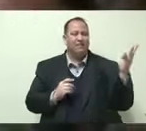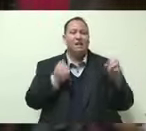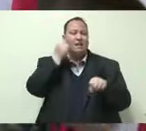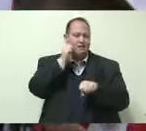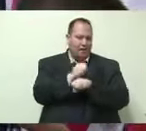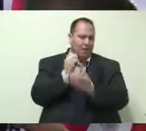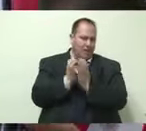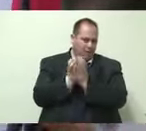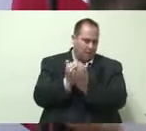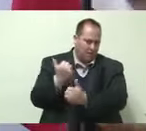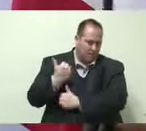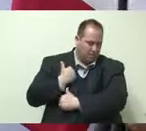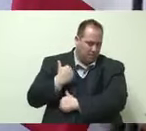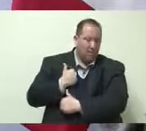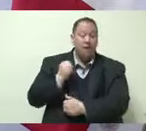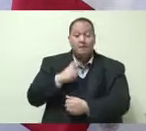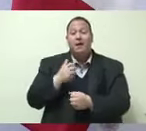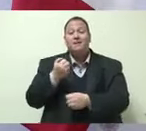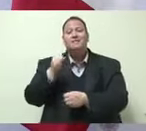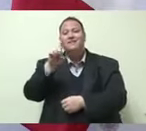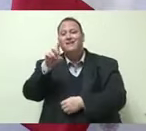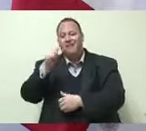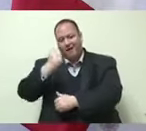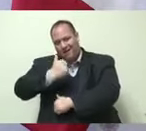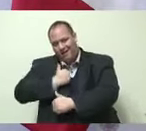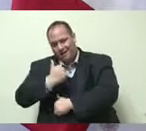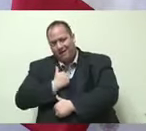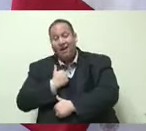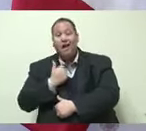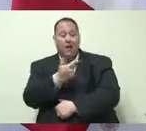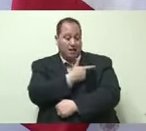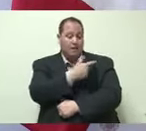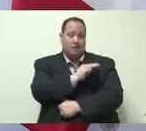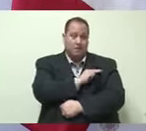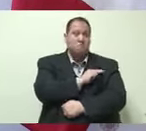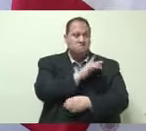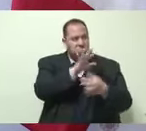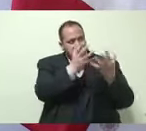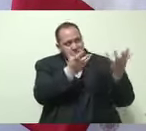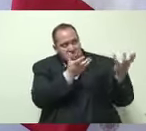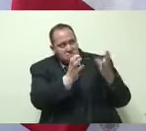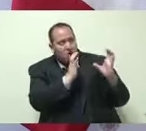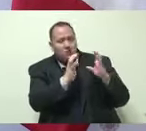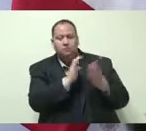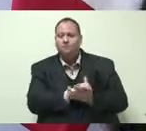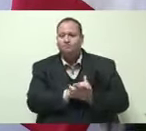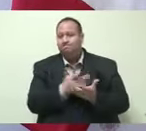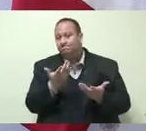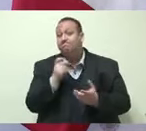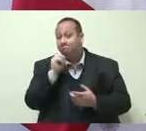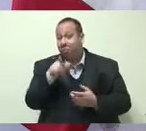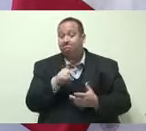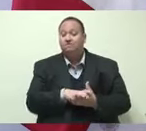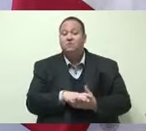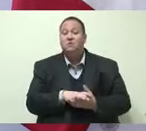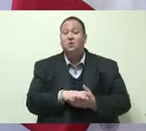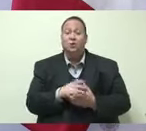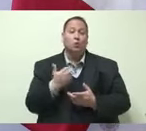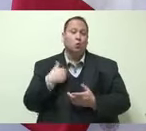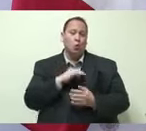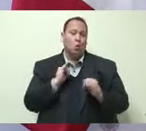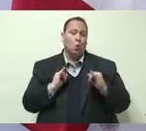Secretaría Marina, responsables también de la Secretaría de la Defensa, Guardia Nacional y, nuestra propia institución